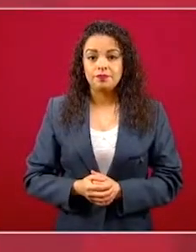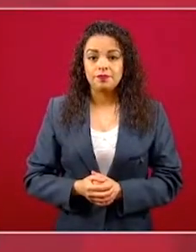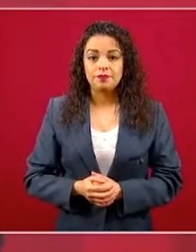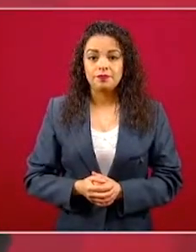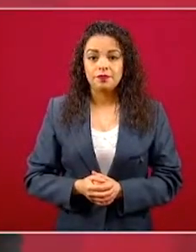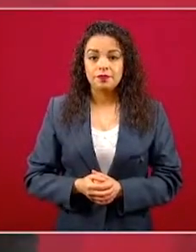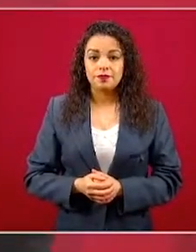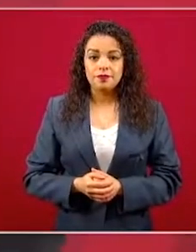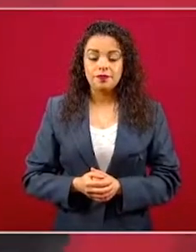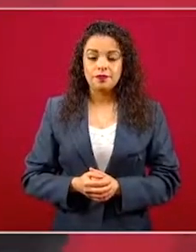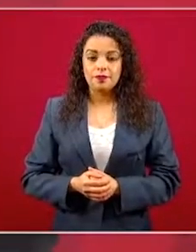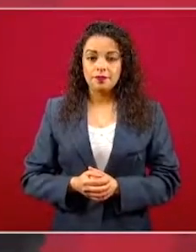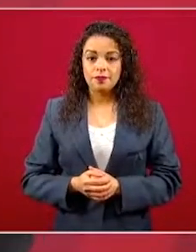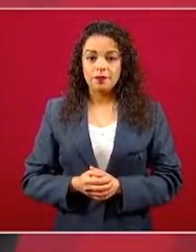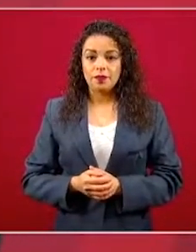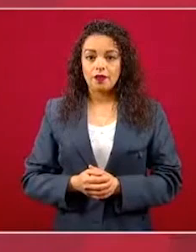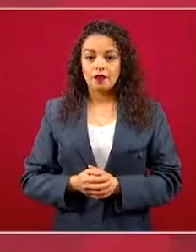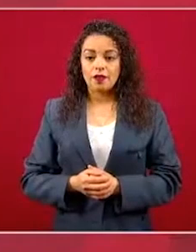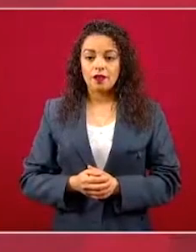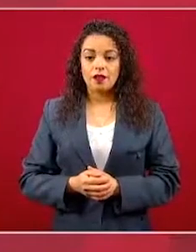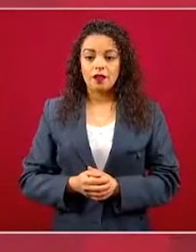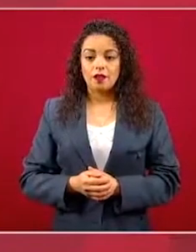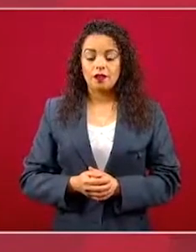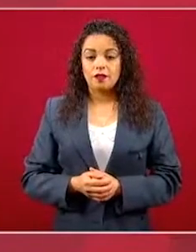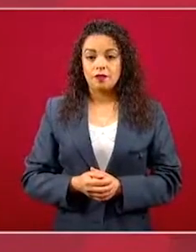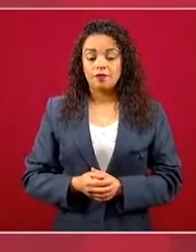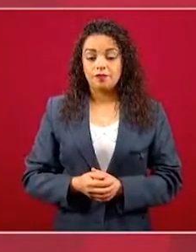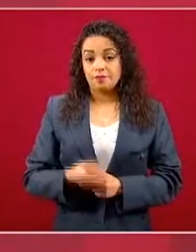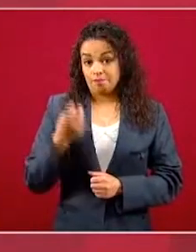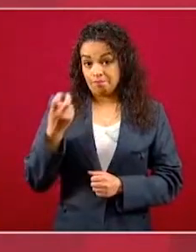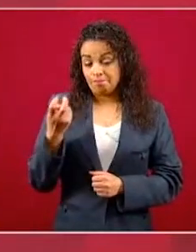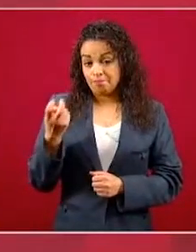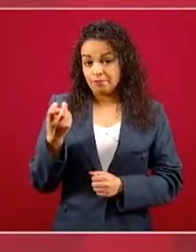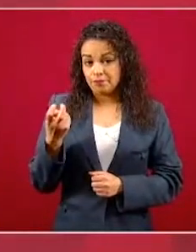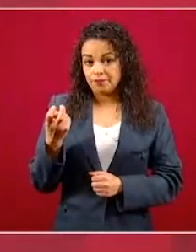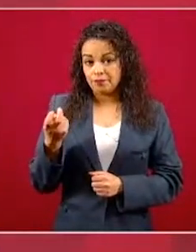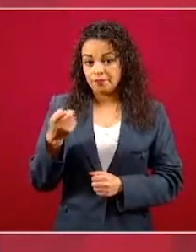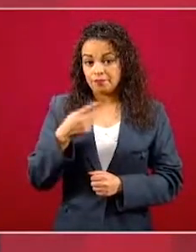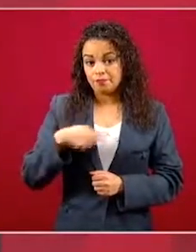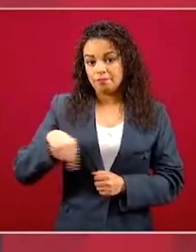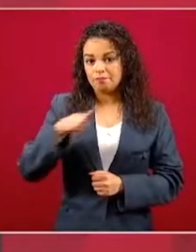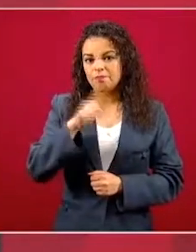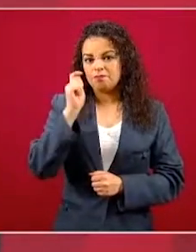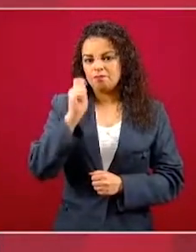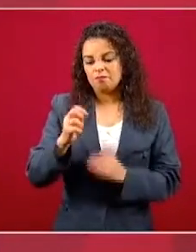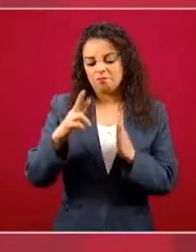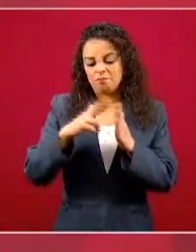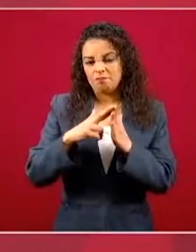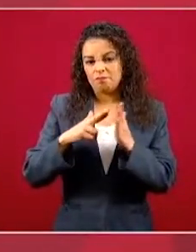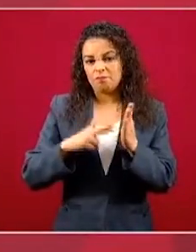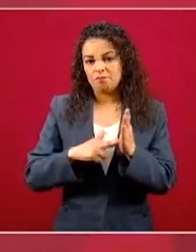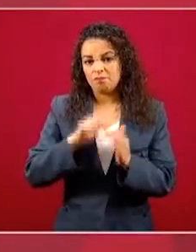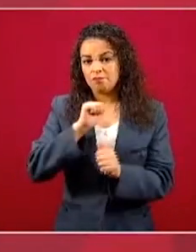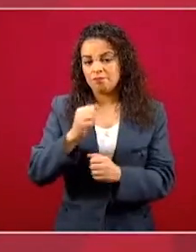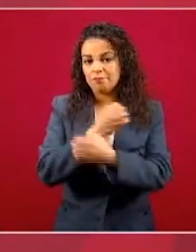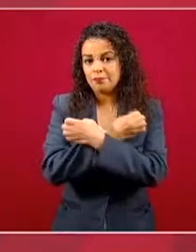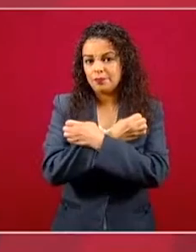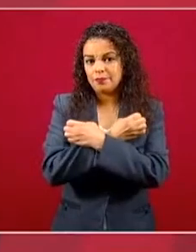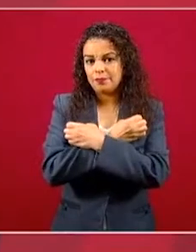en su momento la llamada reforma educativa